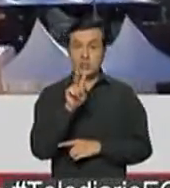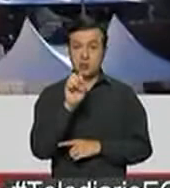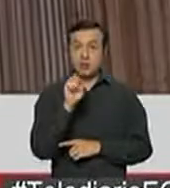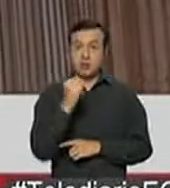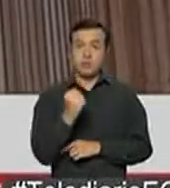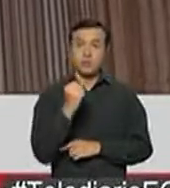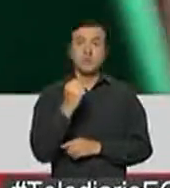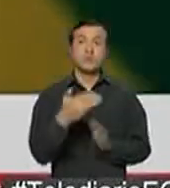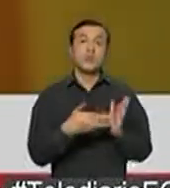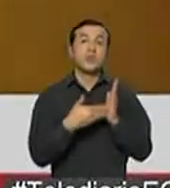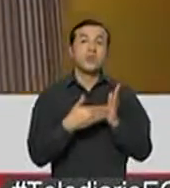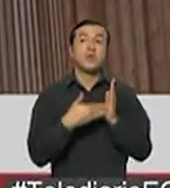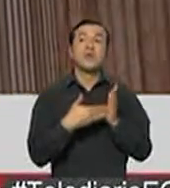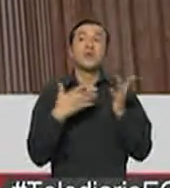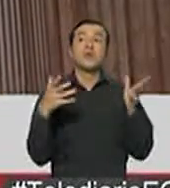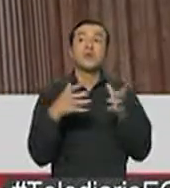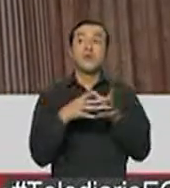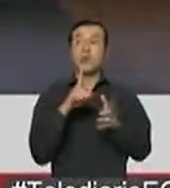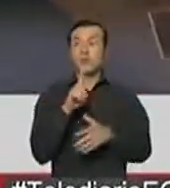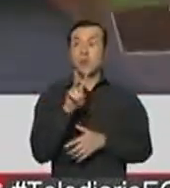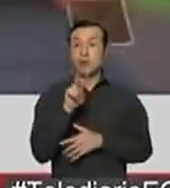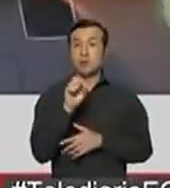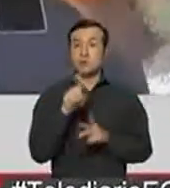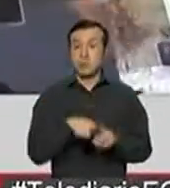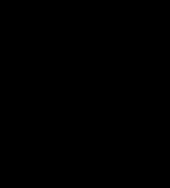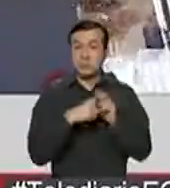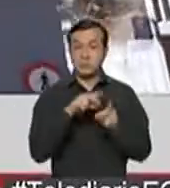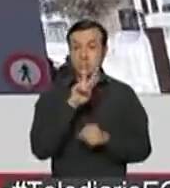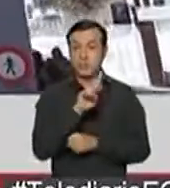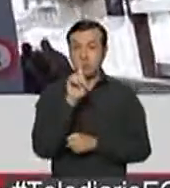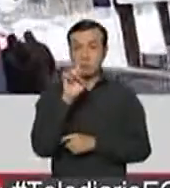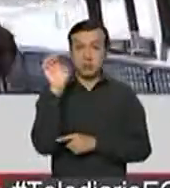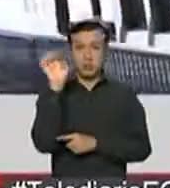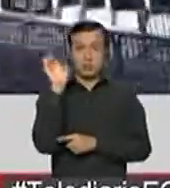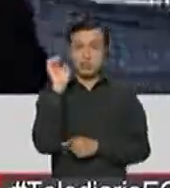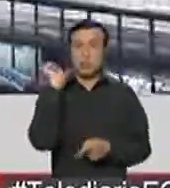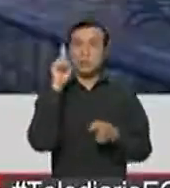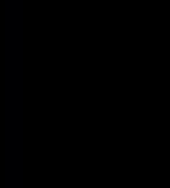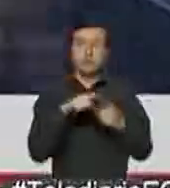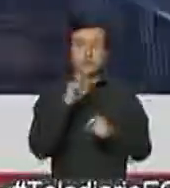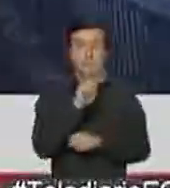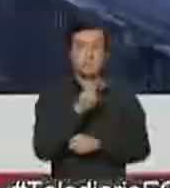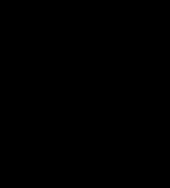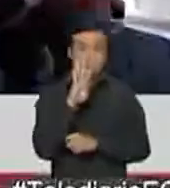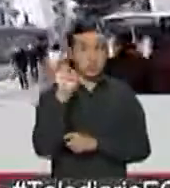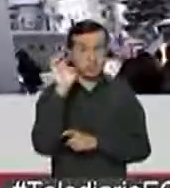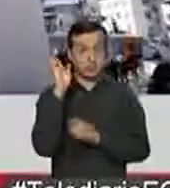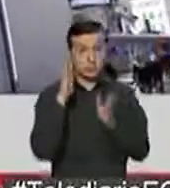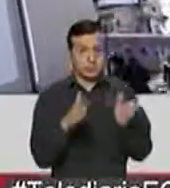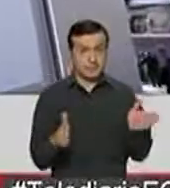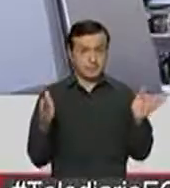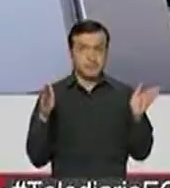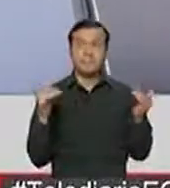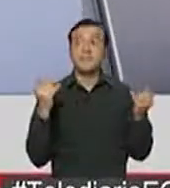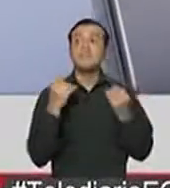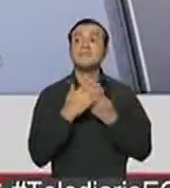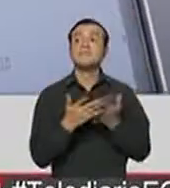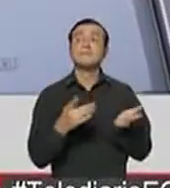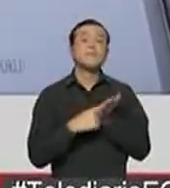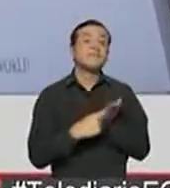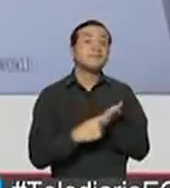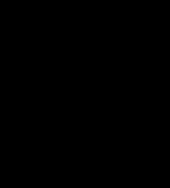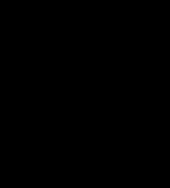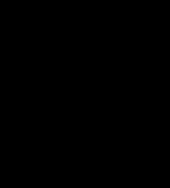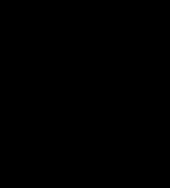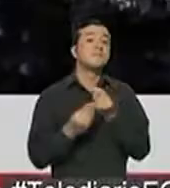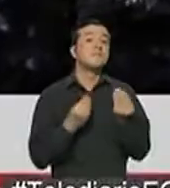Económico Mundial conocido como Foro Davos, que arranca este 21 de enero y termina el 24 de enero. Esta vez, el debate principal